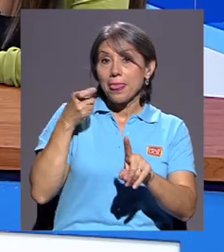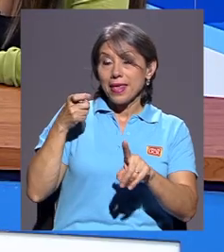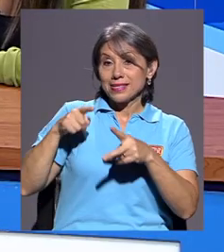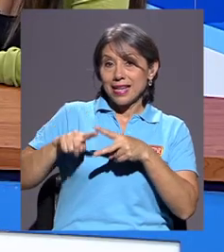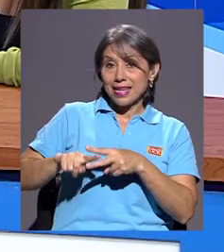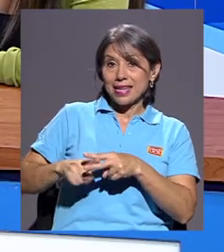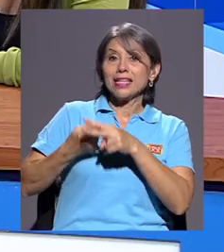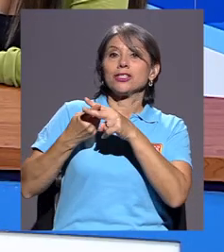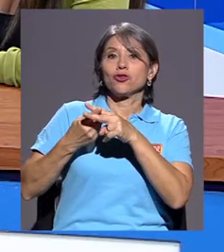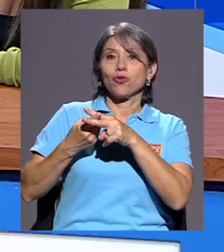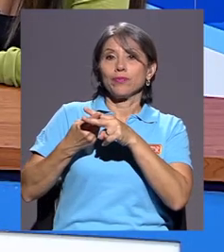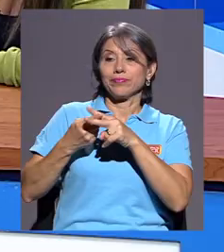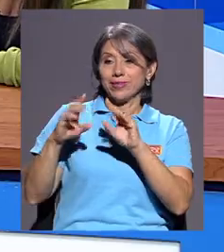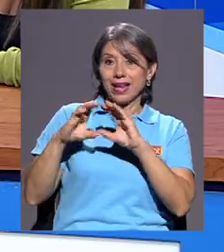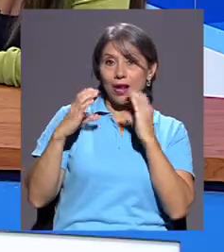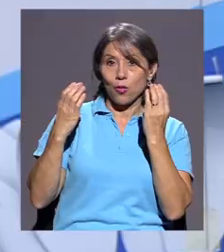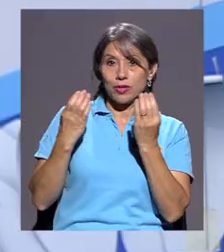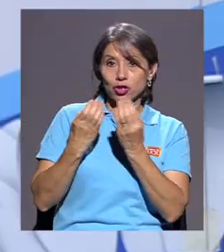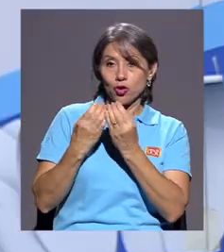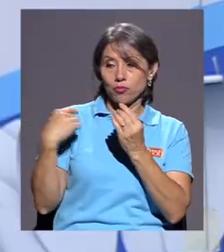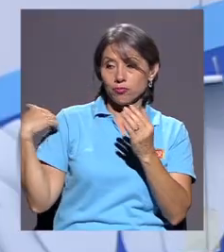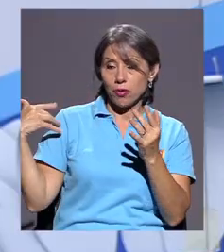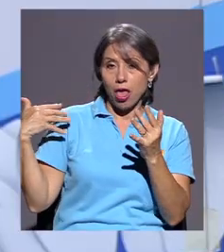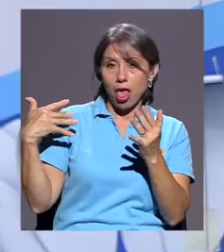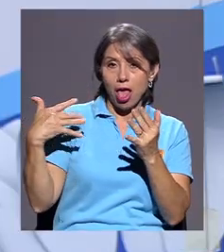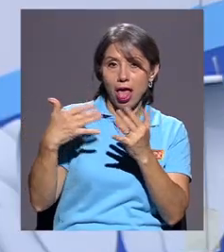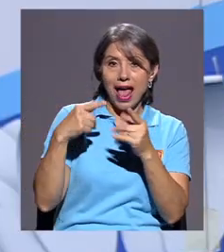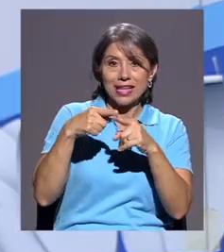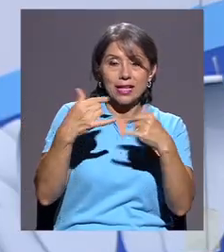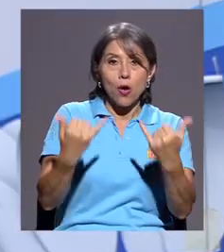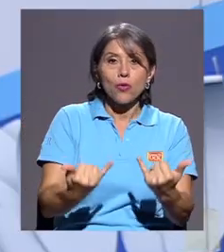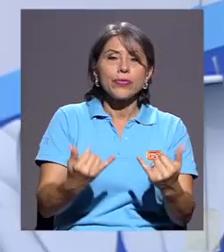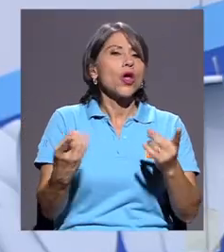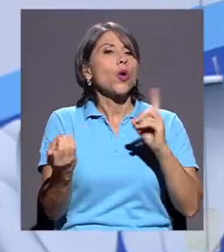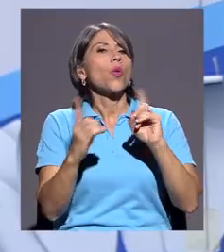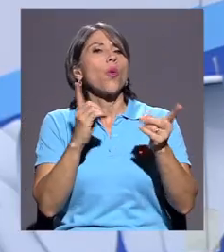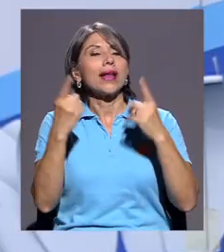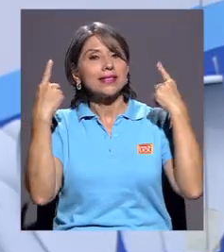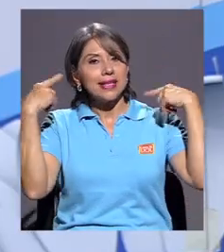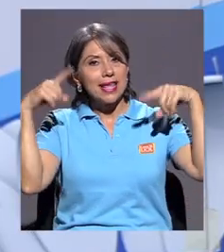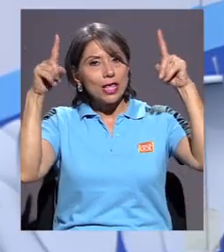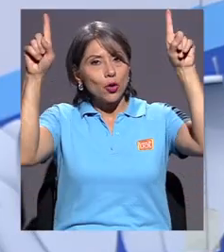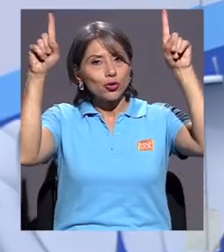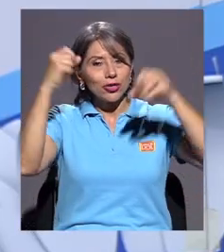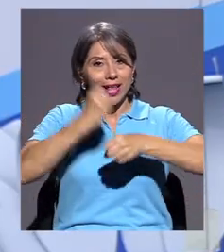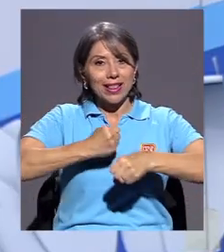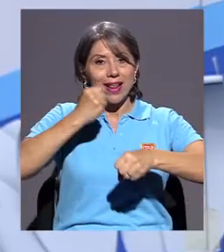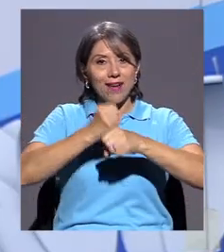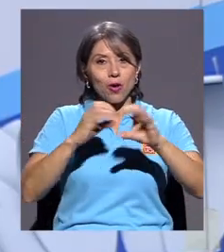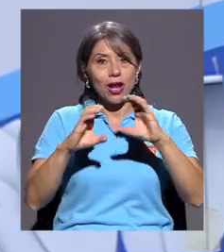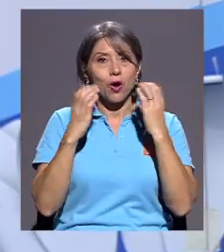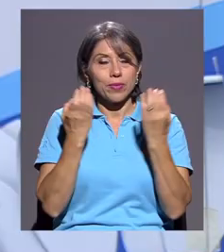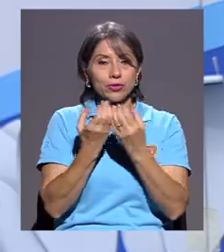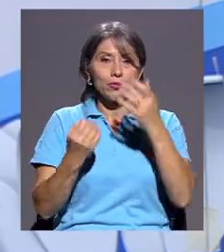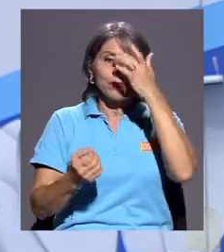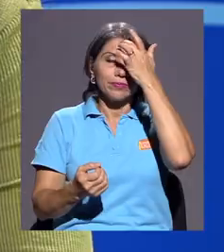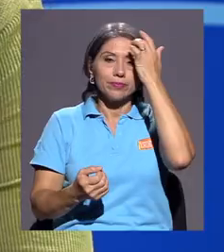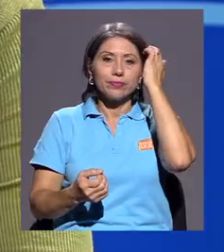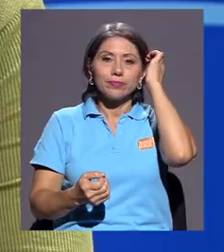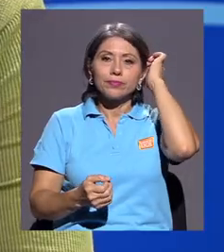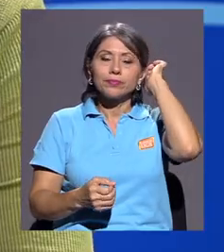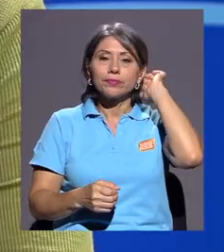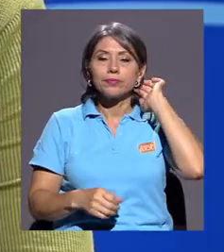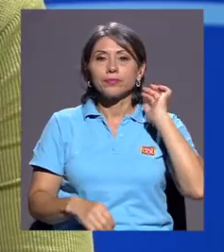Desde el inicio del funcionamiento de la comisión a la fecha, ¿cuáles han sido los hitos en el trabajo de la comisión que se pueden señalar?